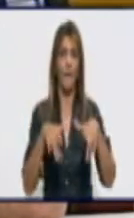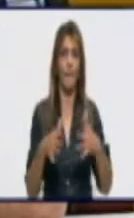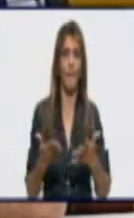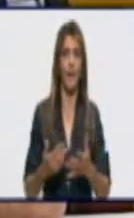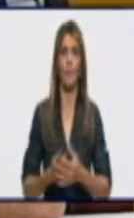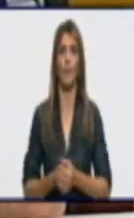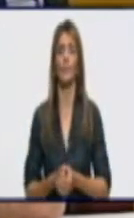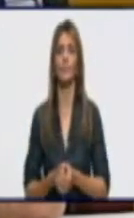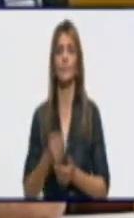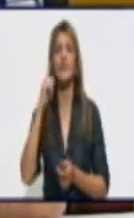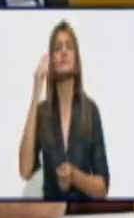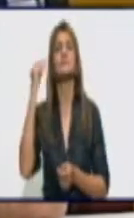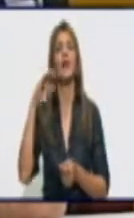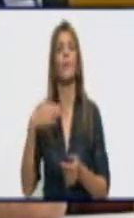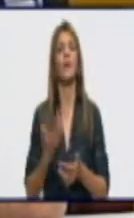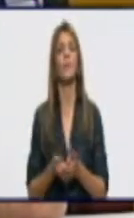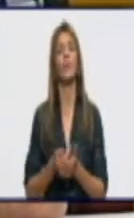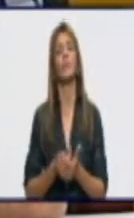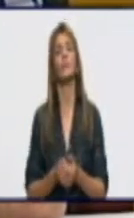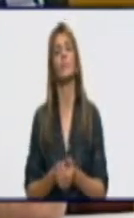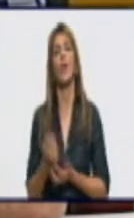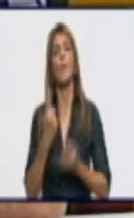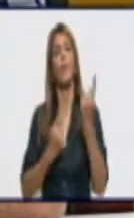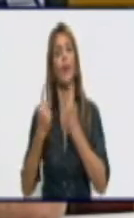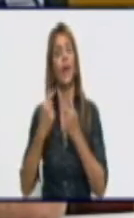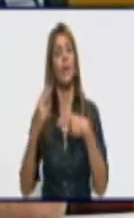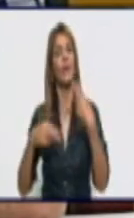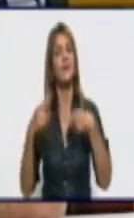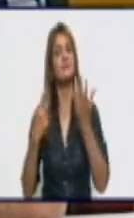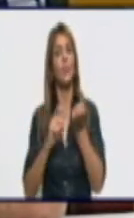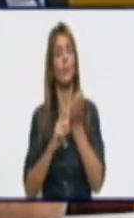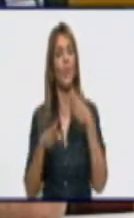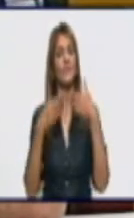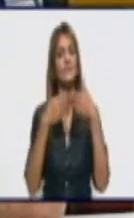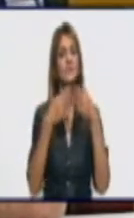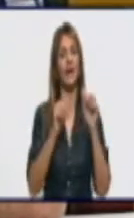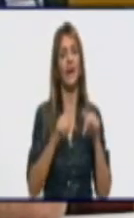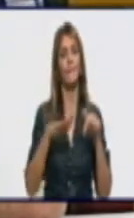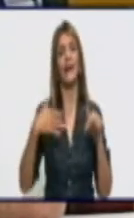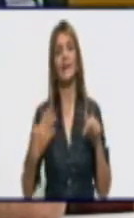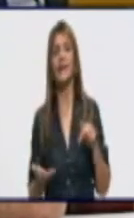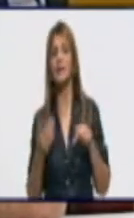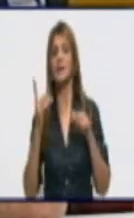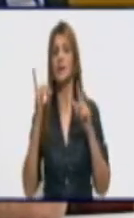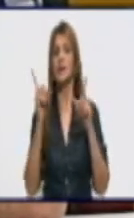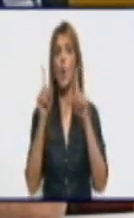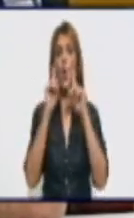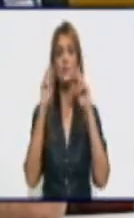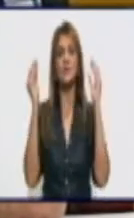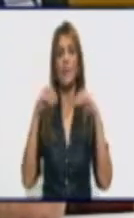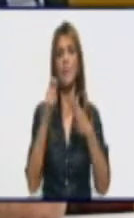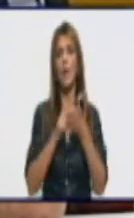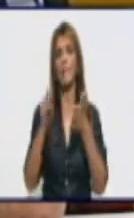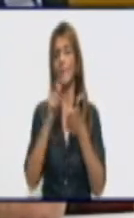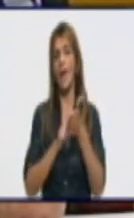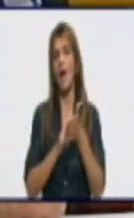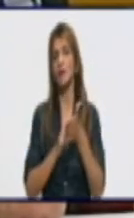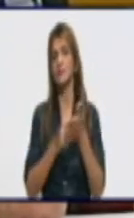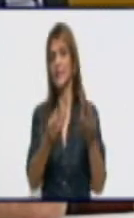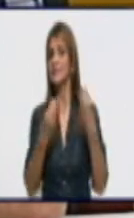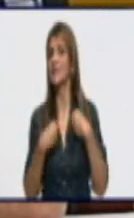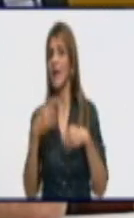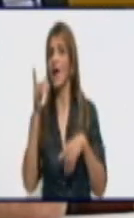por una iniciativa propia de Granma, por algo que está avanzado y que nos va a ayudar mucho, es que nosotros no sabemos el plan de entrega de leche de un campesino, pero